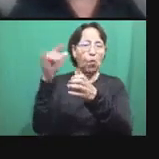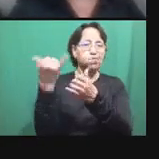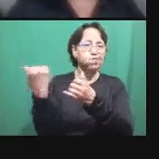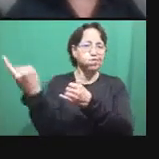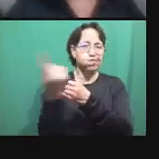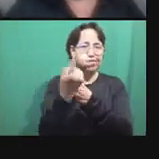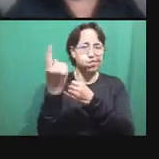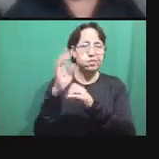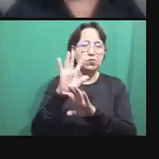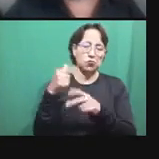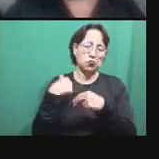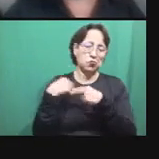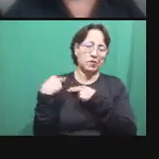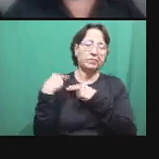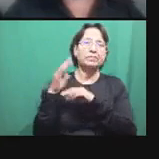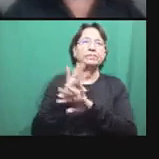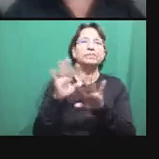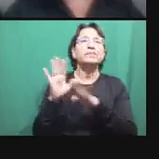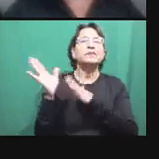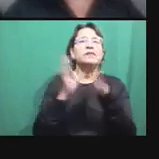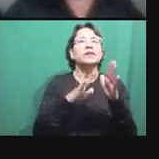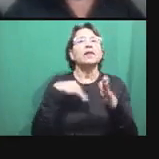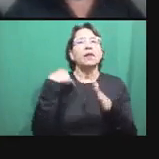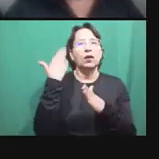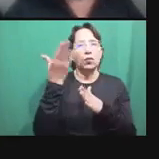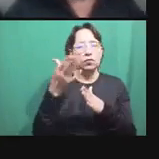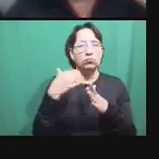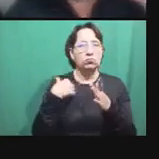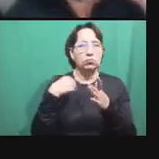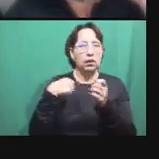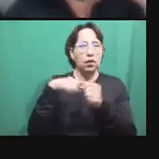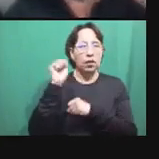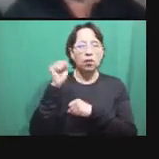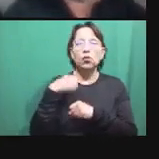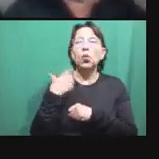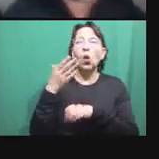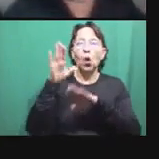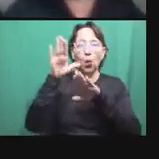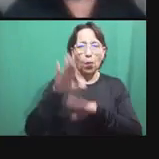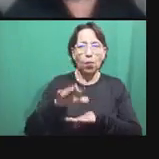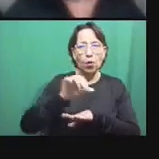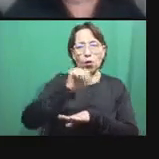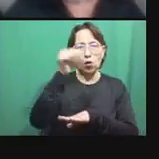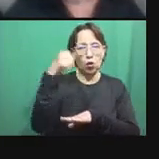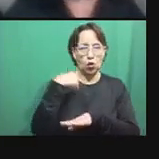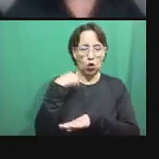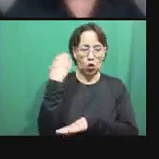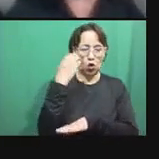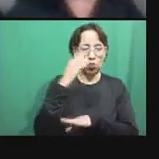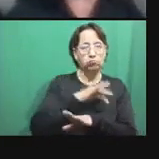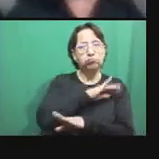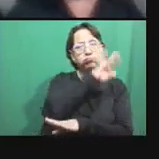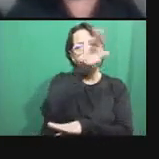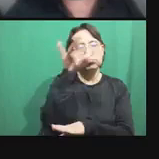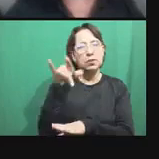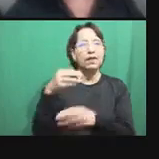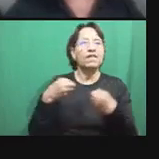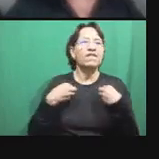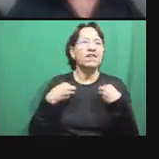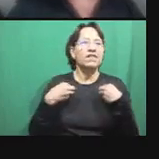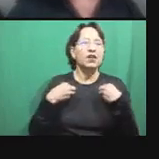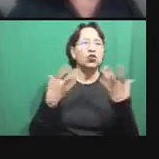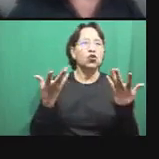eso, gano una residencia internacional para representar a Colombia y me voy a vivir a una ciudad del norte de